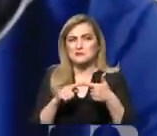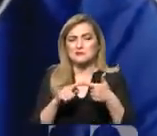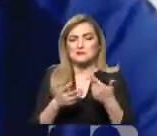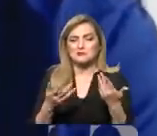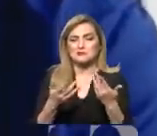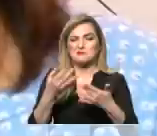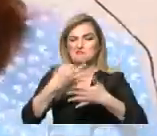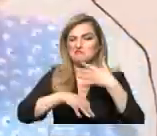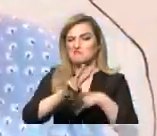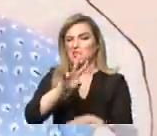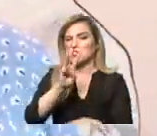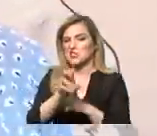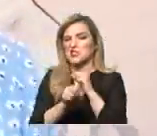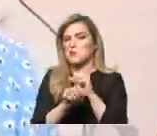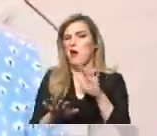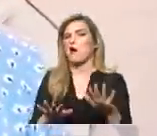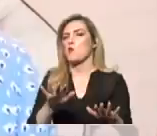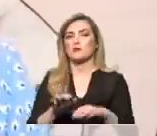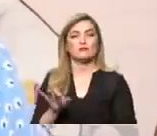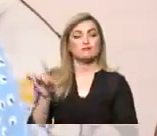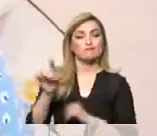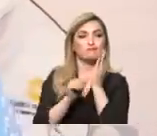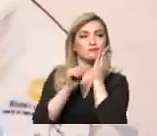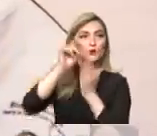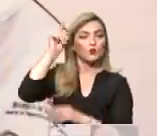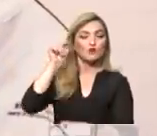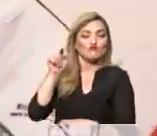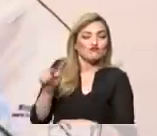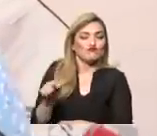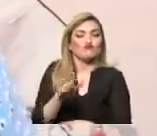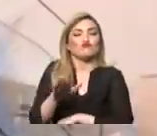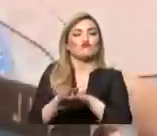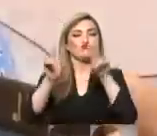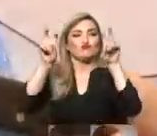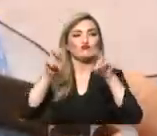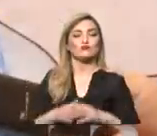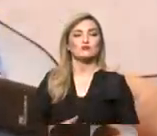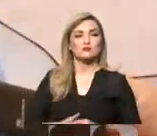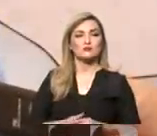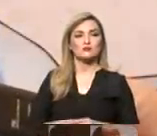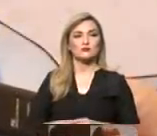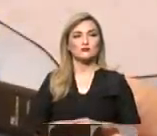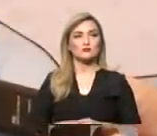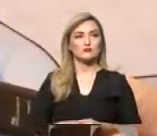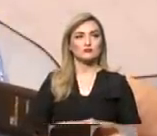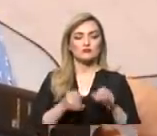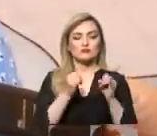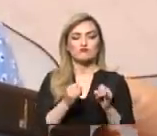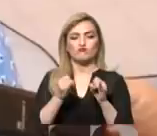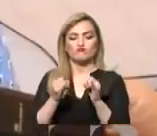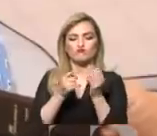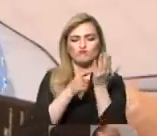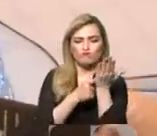allá de 26 años. La ministra de Gobierno, María Paula Romo, se refirió a este tema. Cada uno de esos casos merecerá su